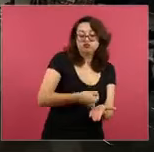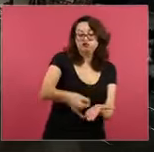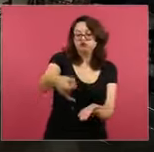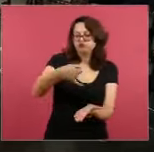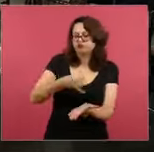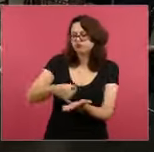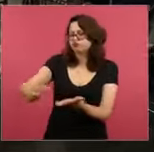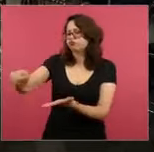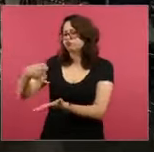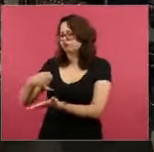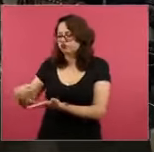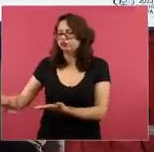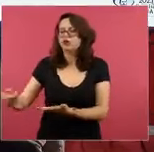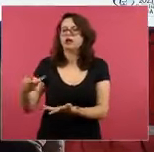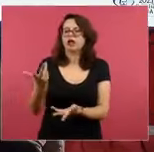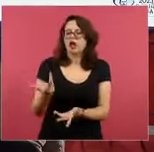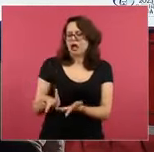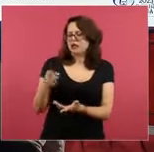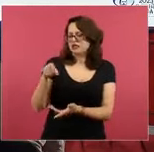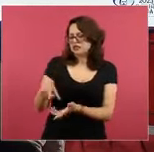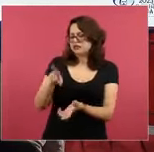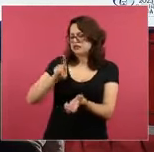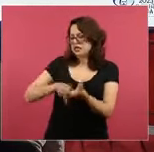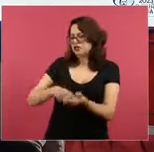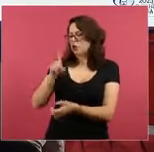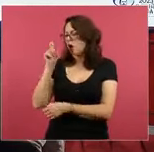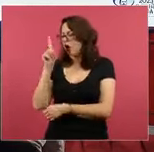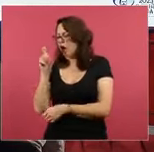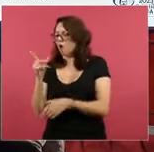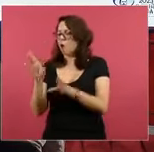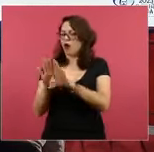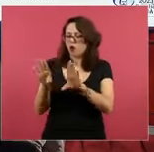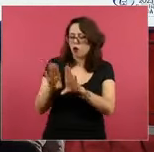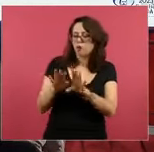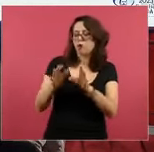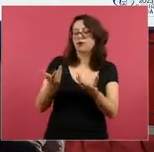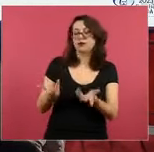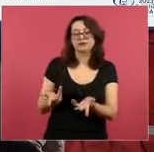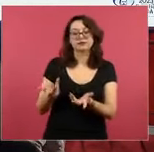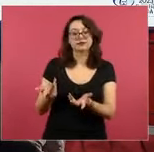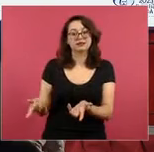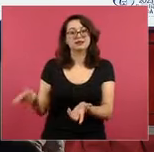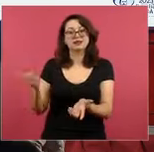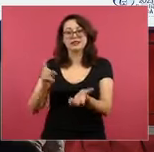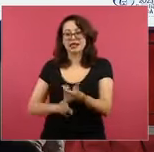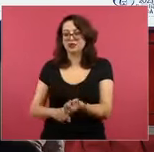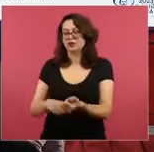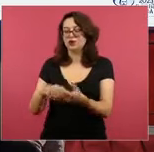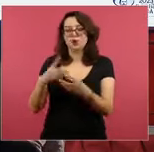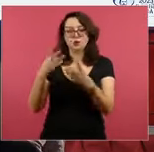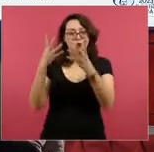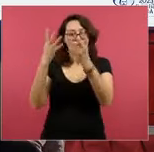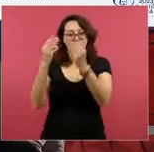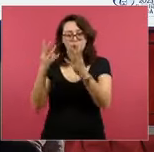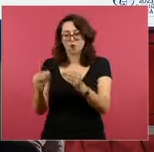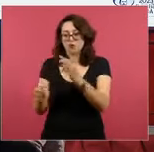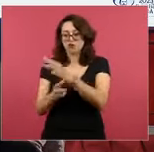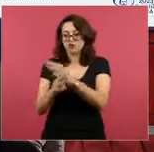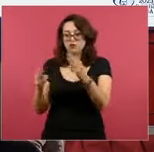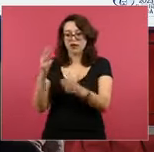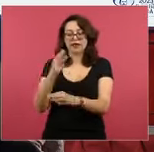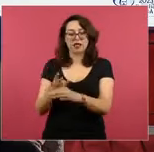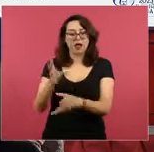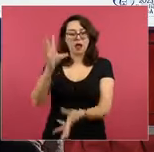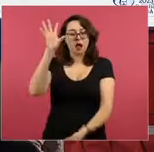agua, de clima, etcétera. O sea, el proyecto demanda integrar, y el tema de dosificar